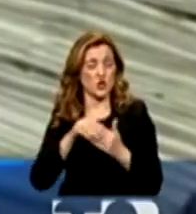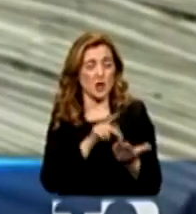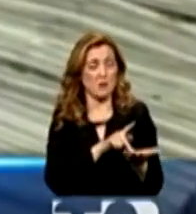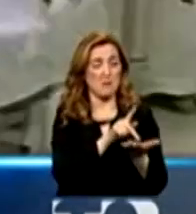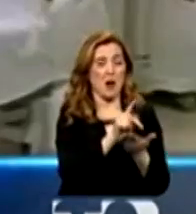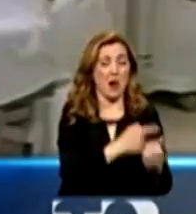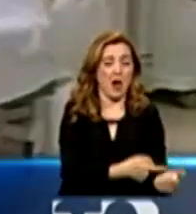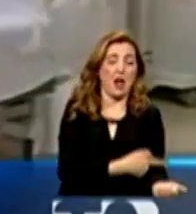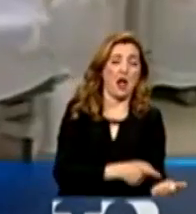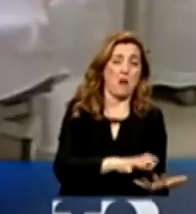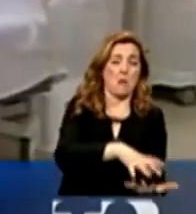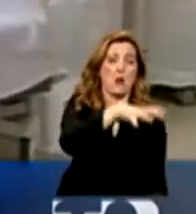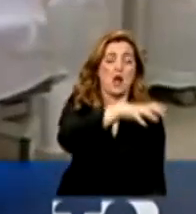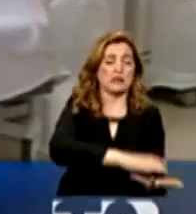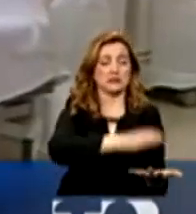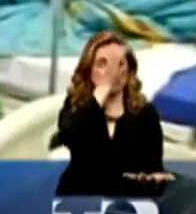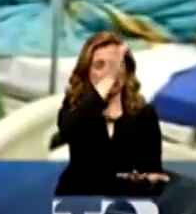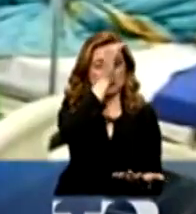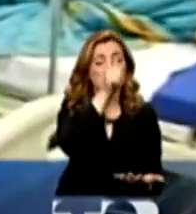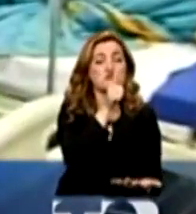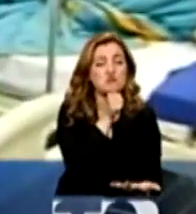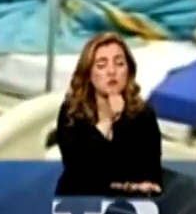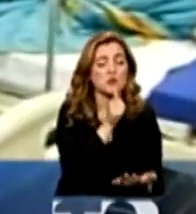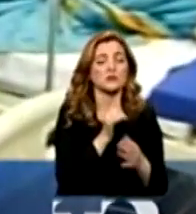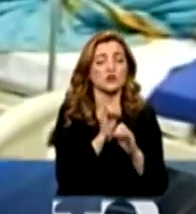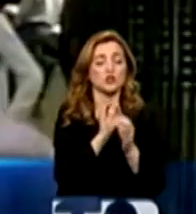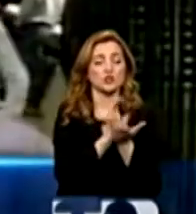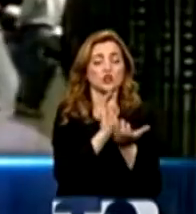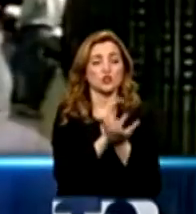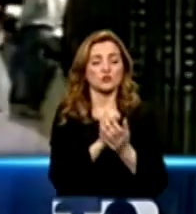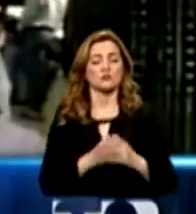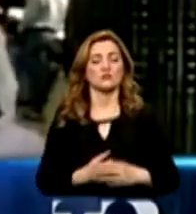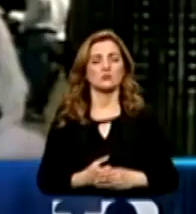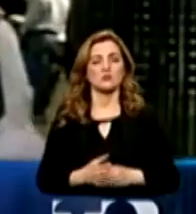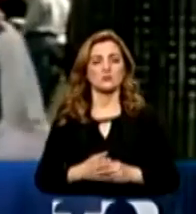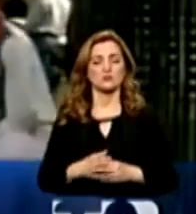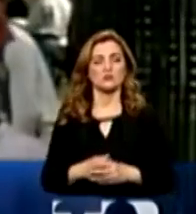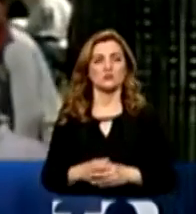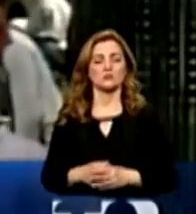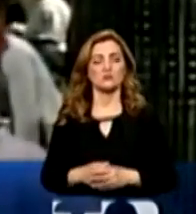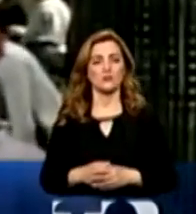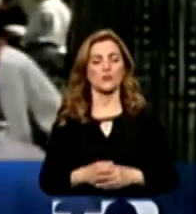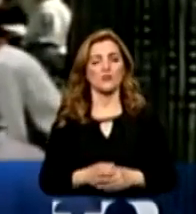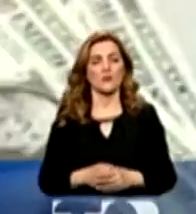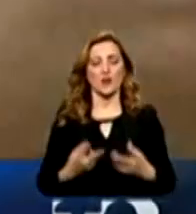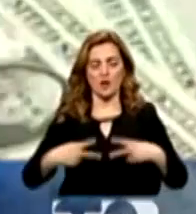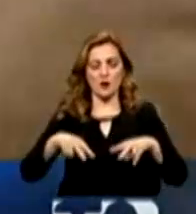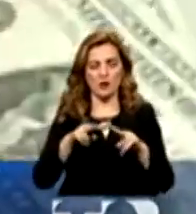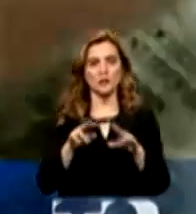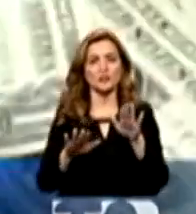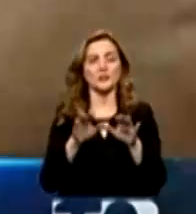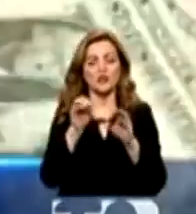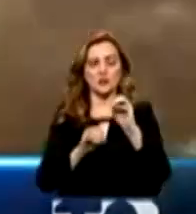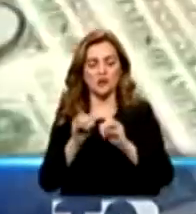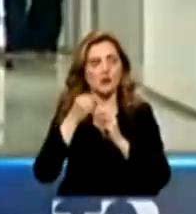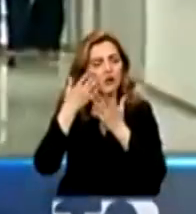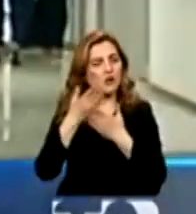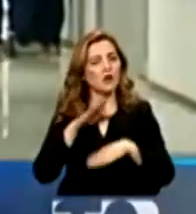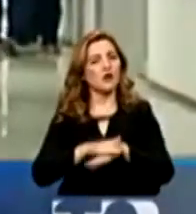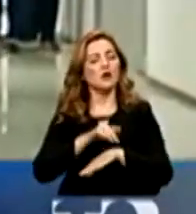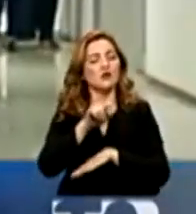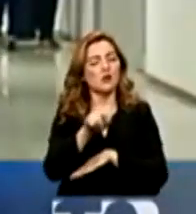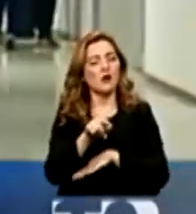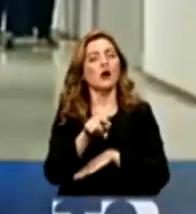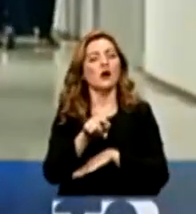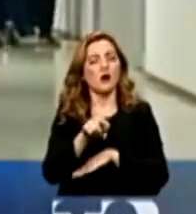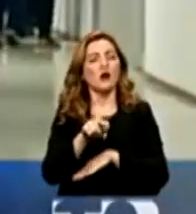en exceso a clínicas privadas de parte del Instituto Ecuatoriano de Seguridad Social, monto determinado en un informe con indicios de